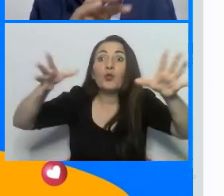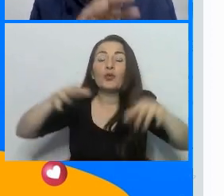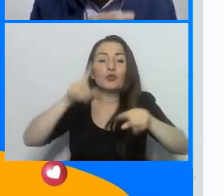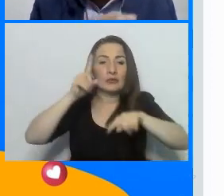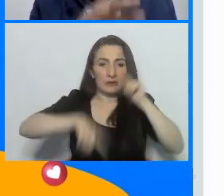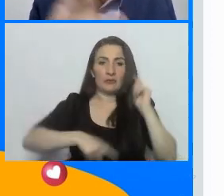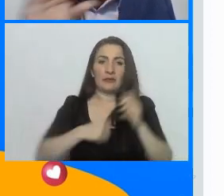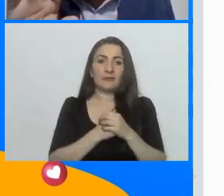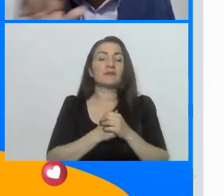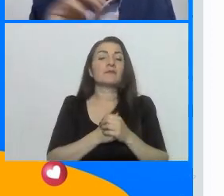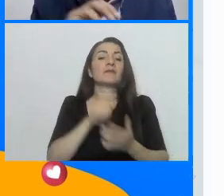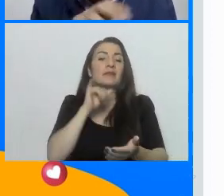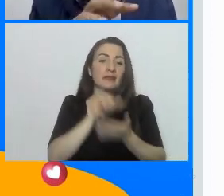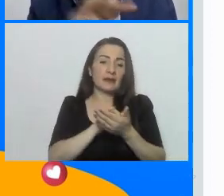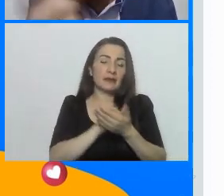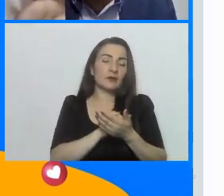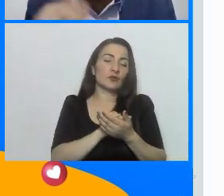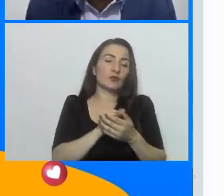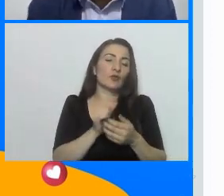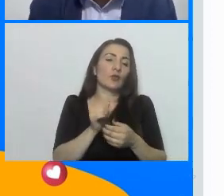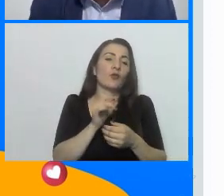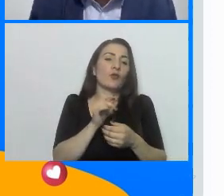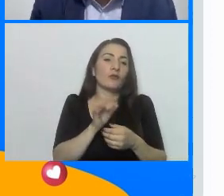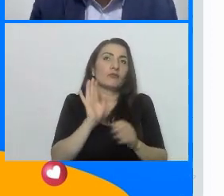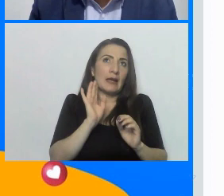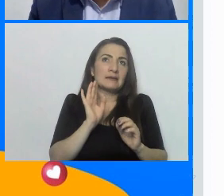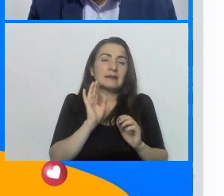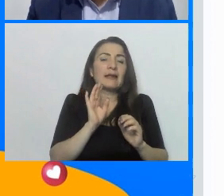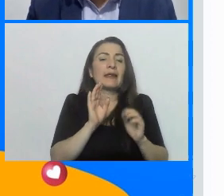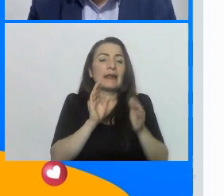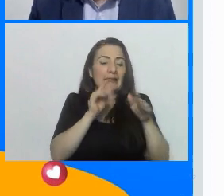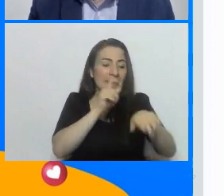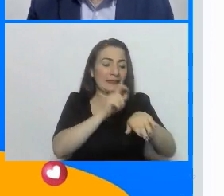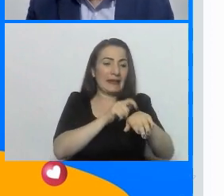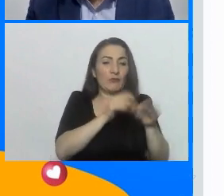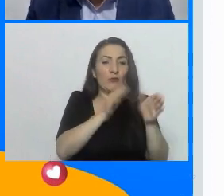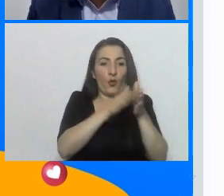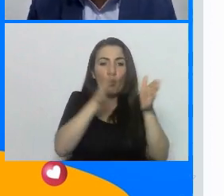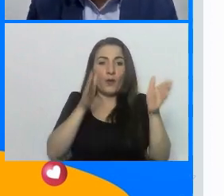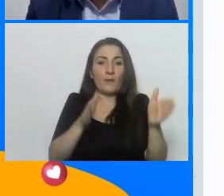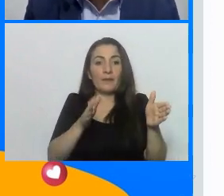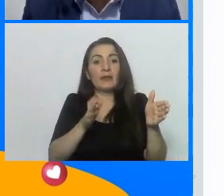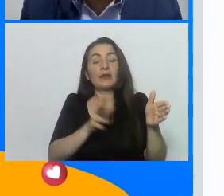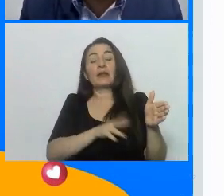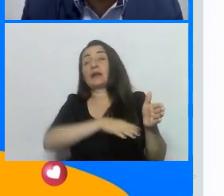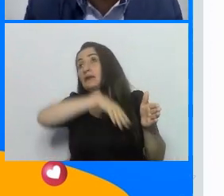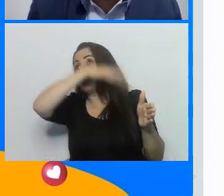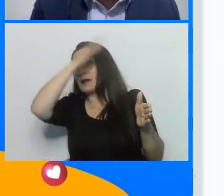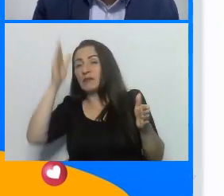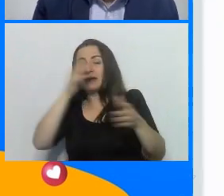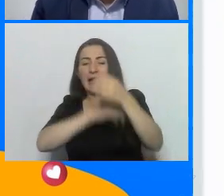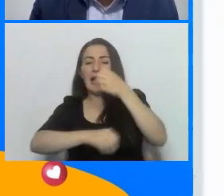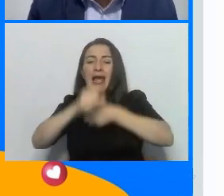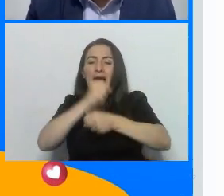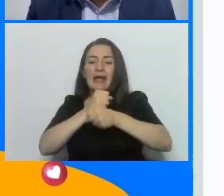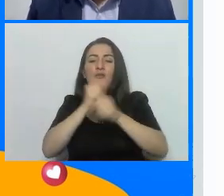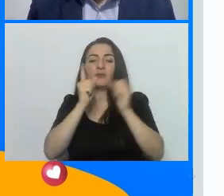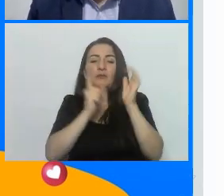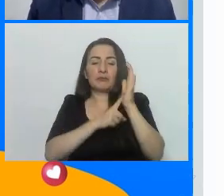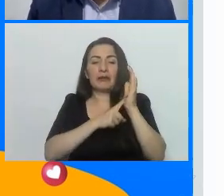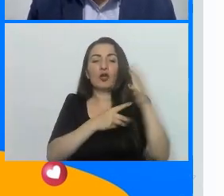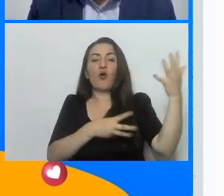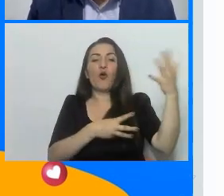Entonces, digamos que por eso salto un poquísimo en tiempo, y ya me voy ya al año 1800,